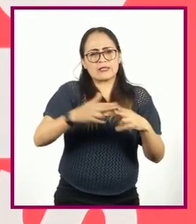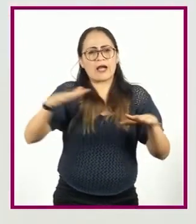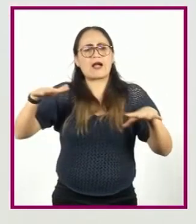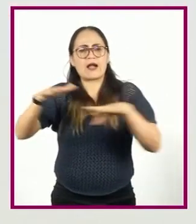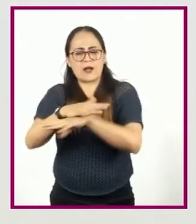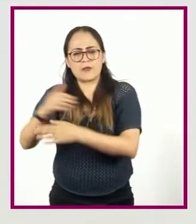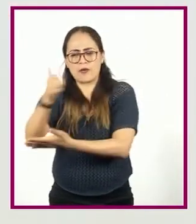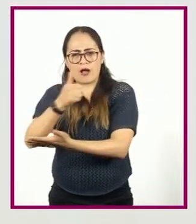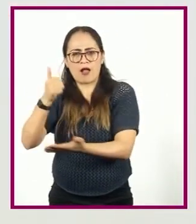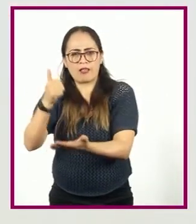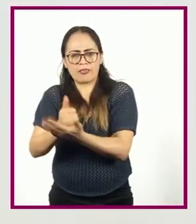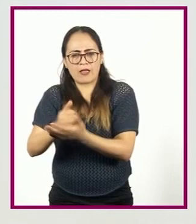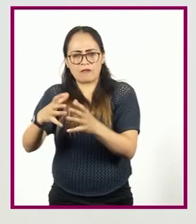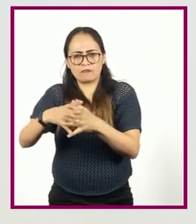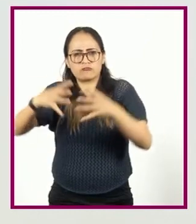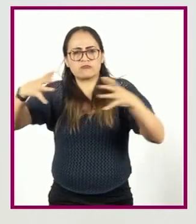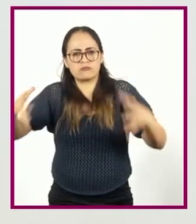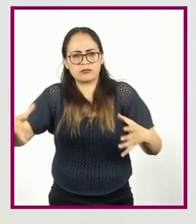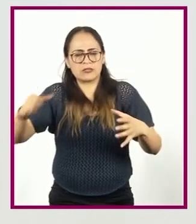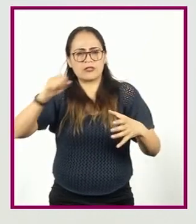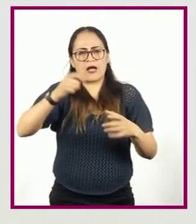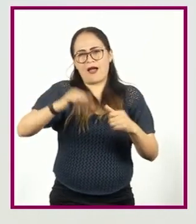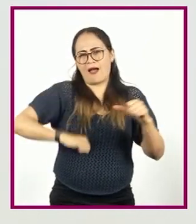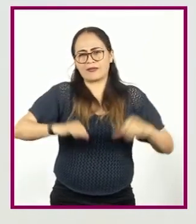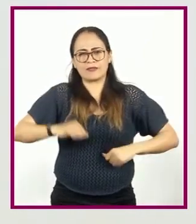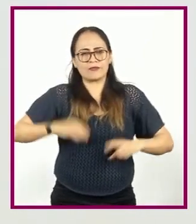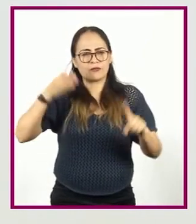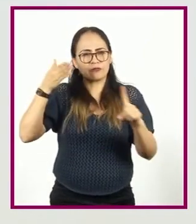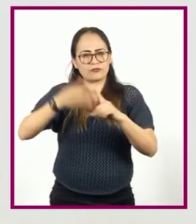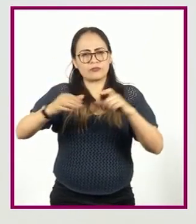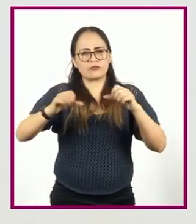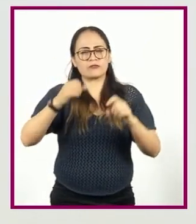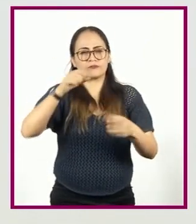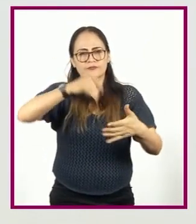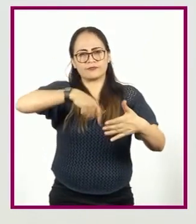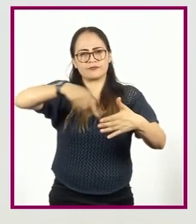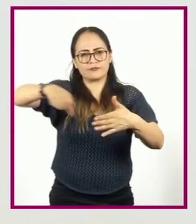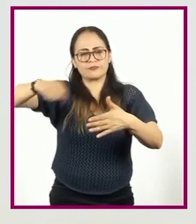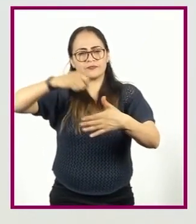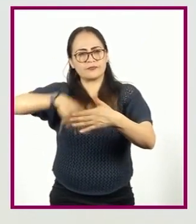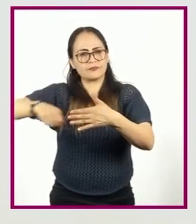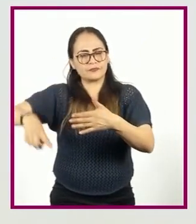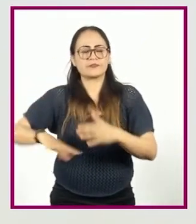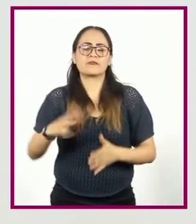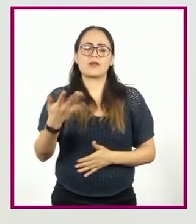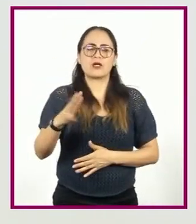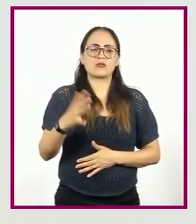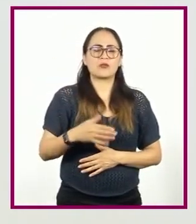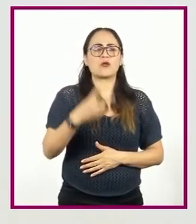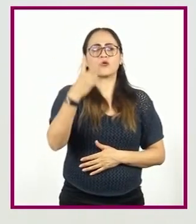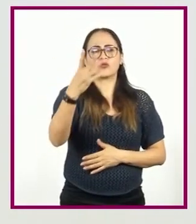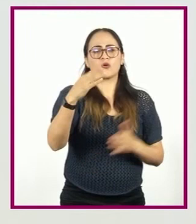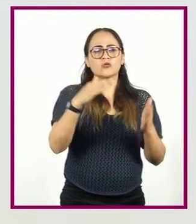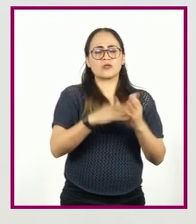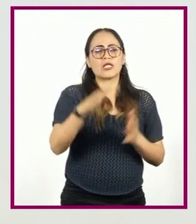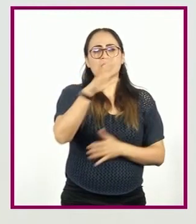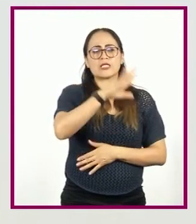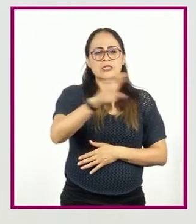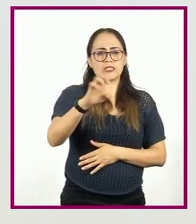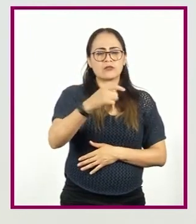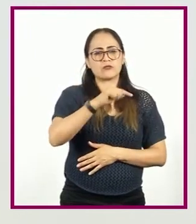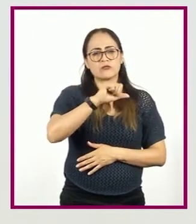agricultores. La generalización de la agricultura, que tuvo lugar entre los años 2500